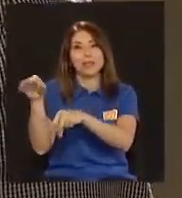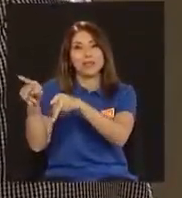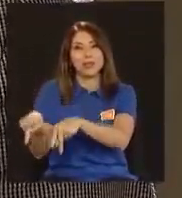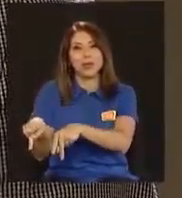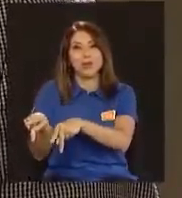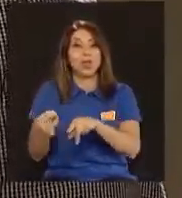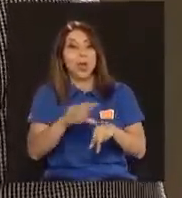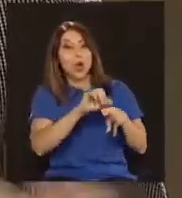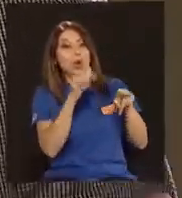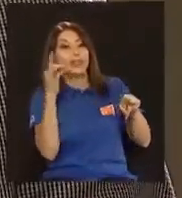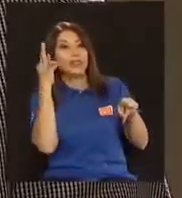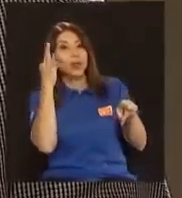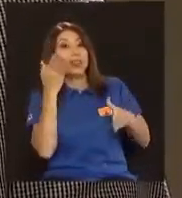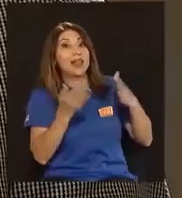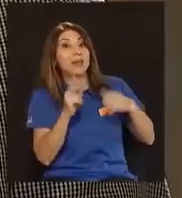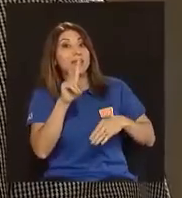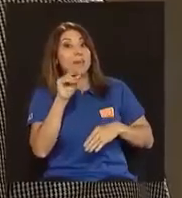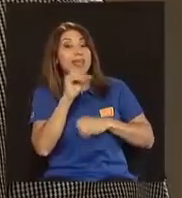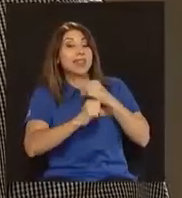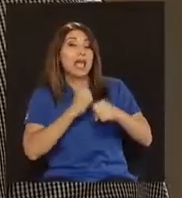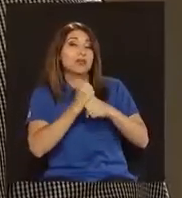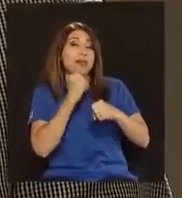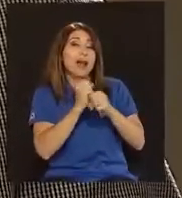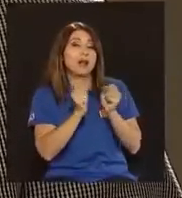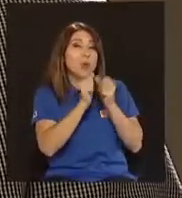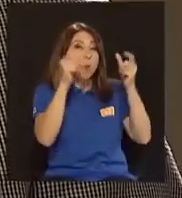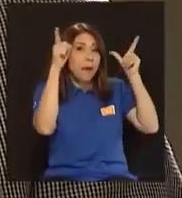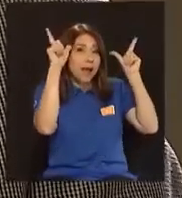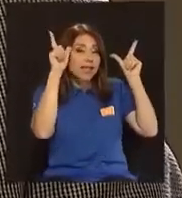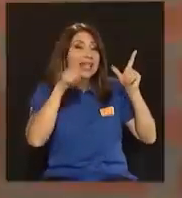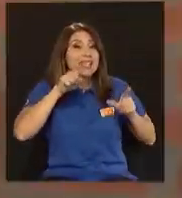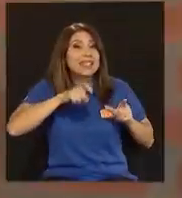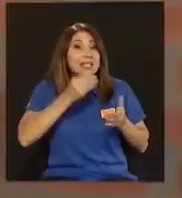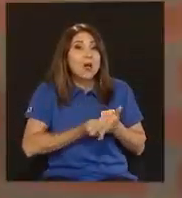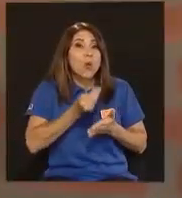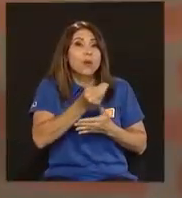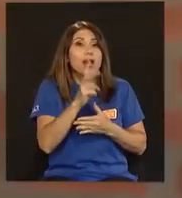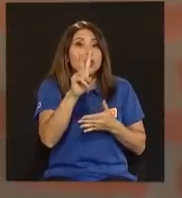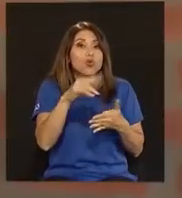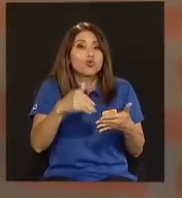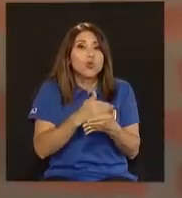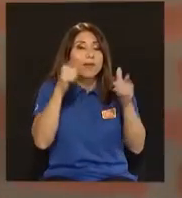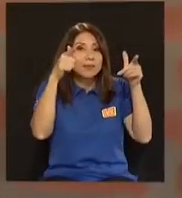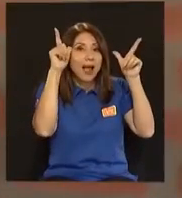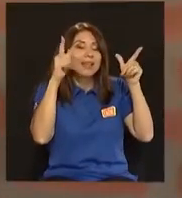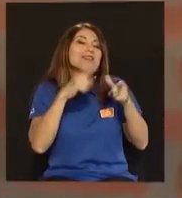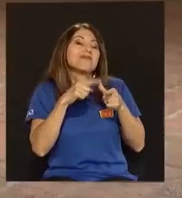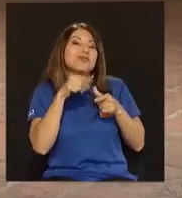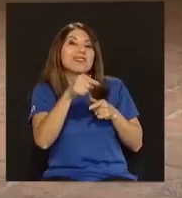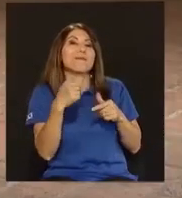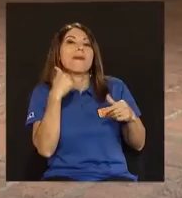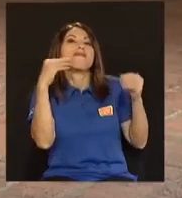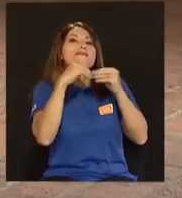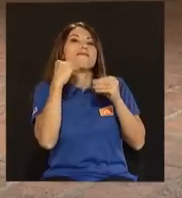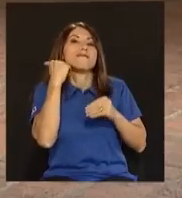20 años de estar en eso, se lo doy sin ningún problema. Entonces, ese es un reto, ese es un desafío para todas las microfinanzas.